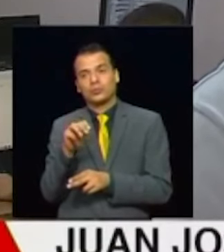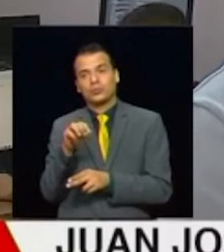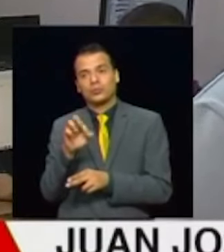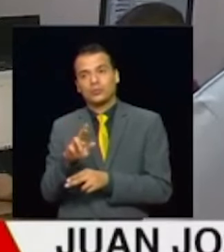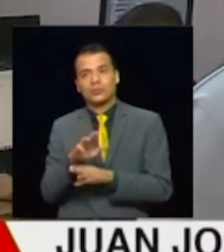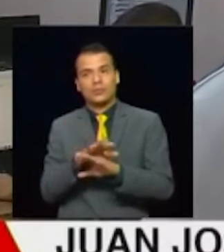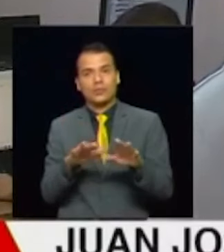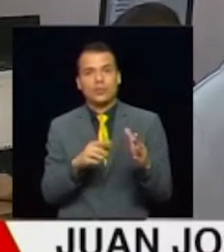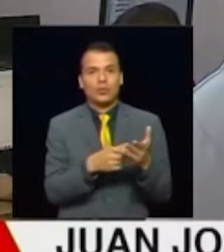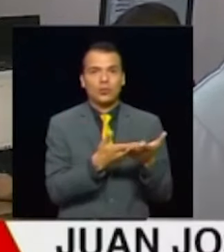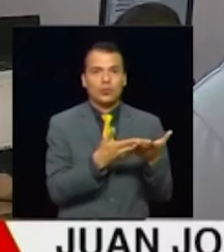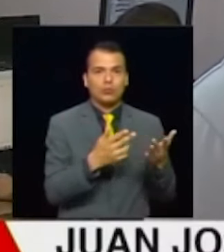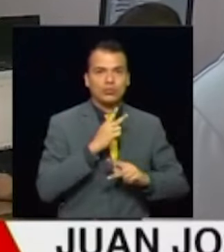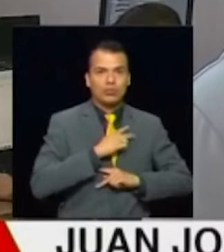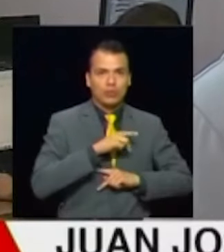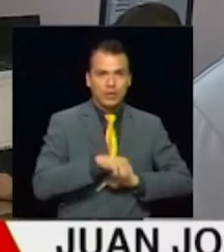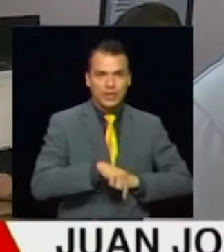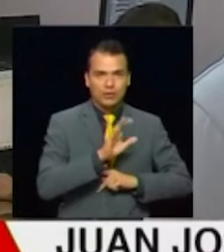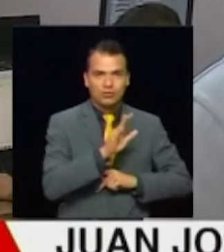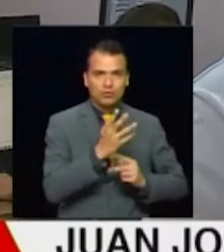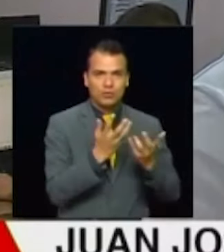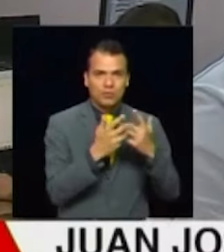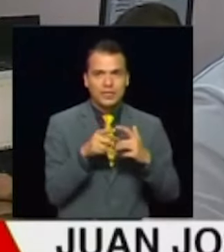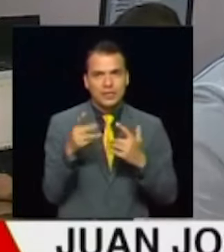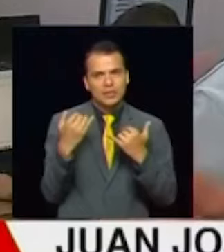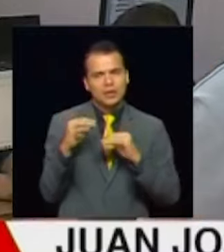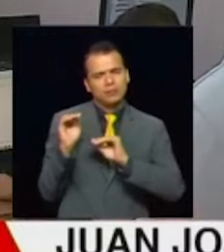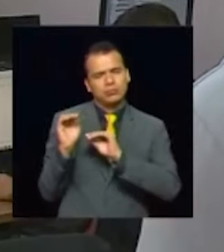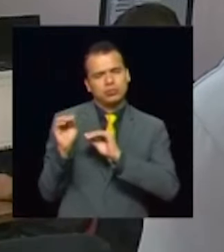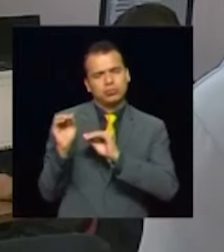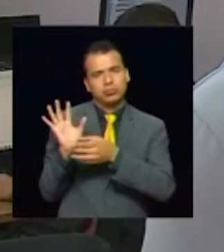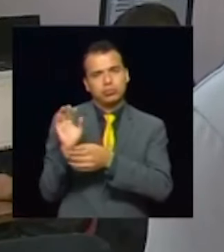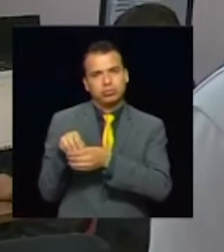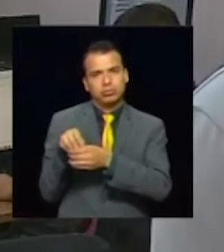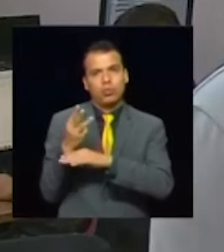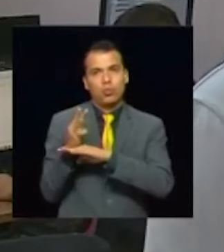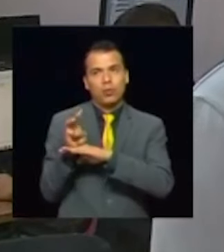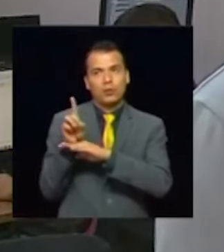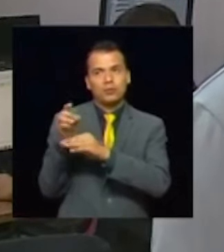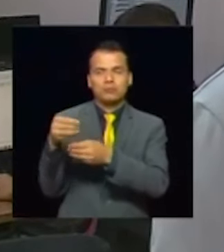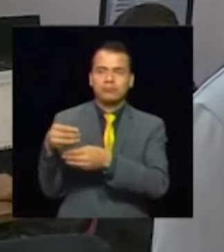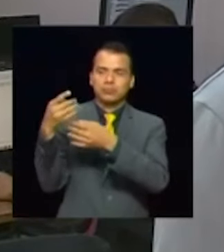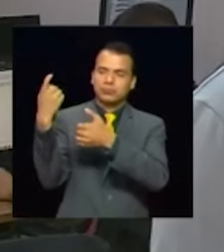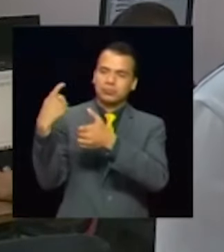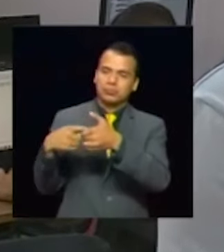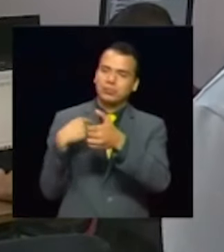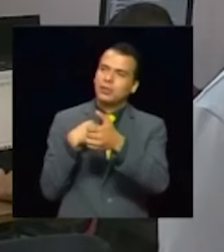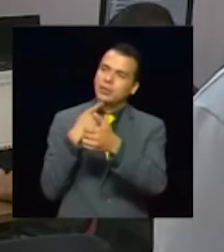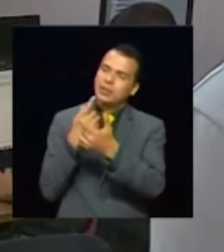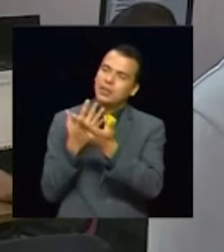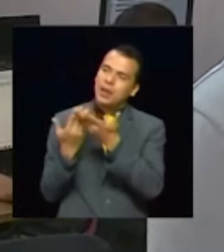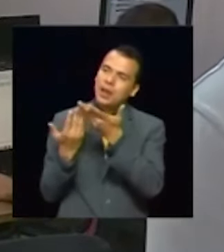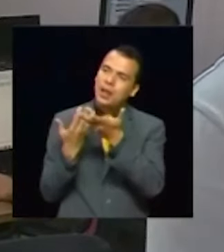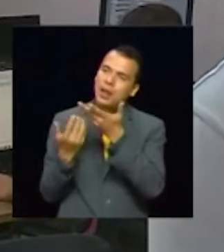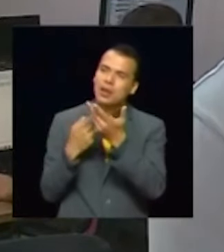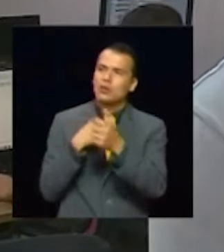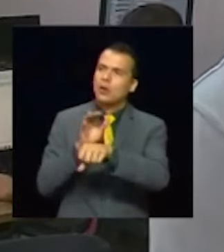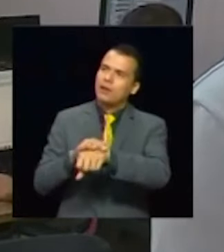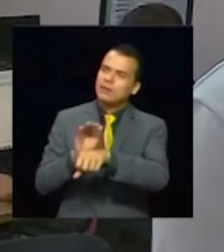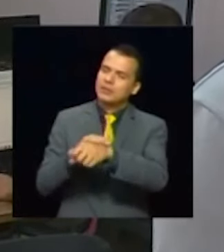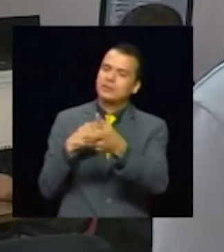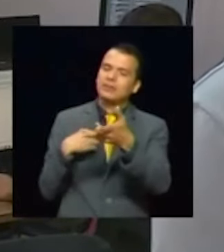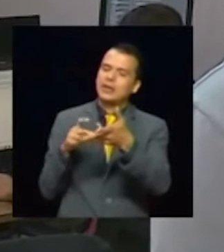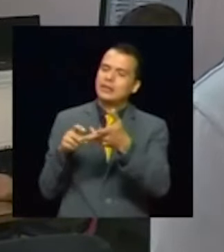todos los productos que tenemos en la empresa y pues está en la página web habilitado para que tú te registres y empieces a hablar con él, le cuentes tus